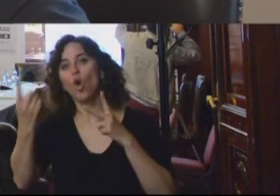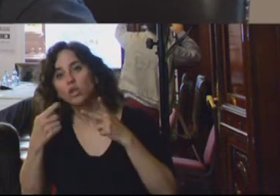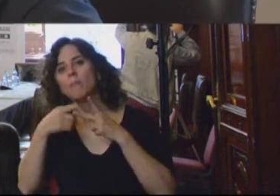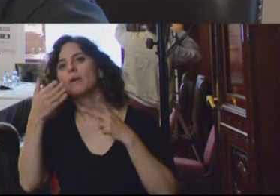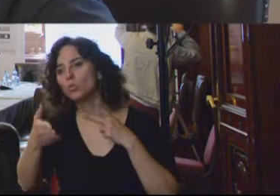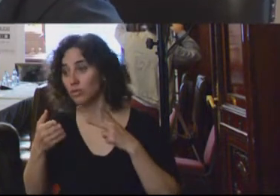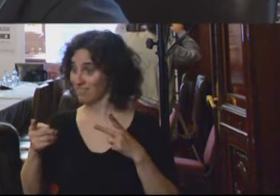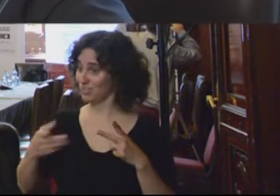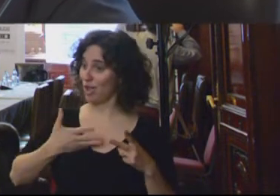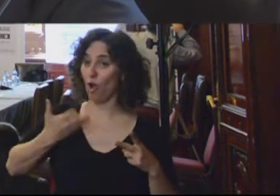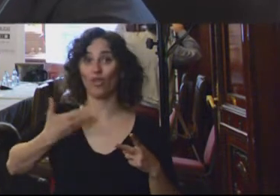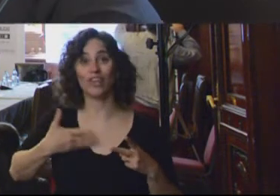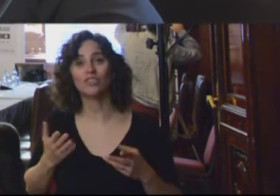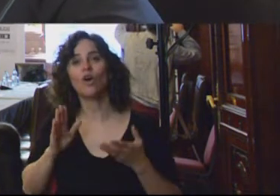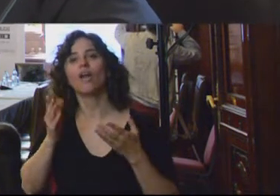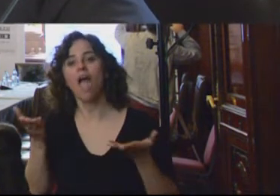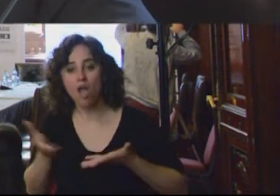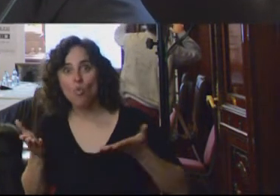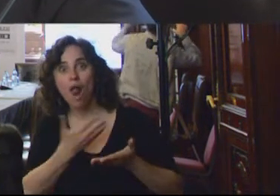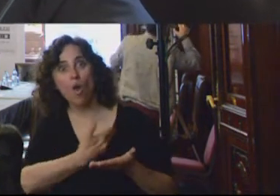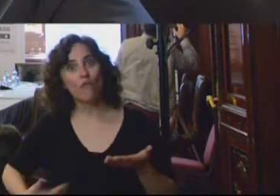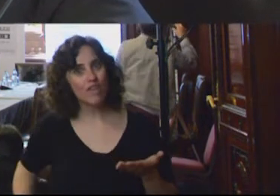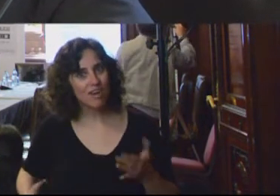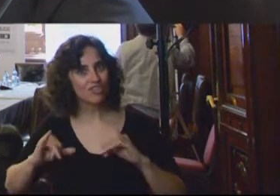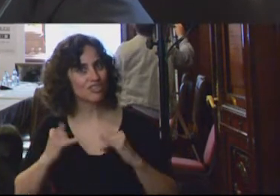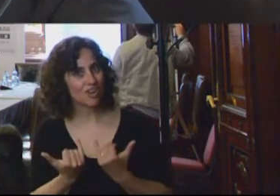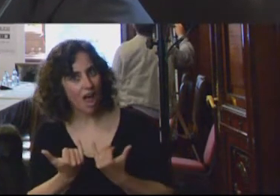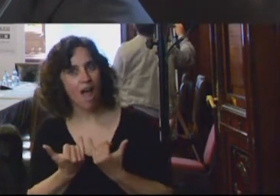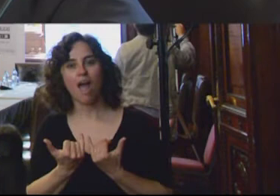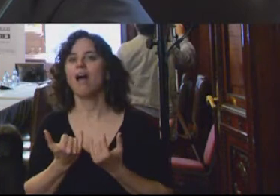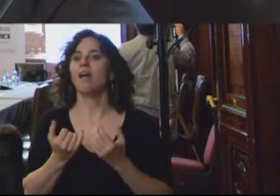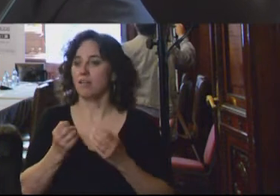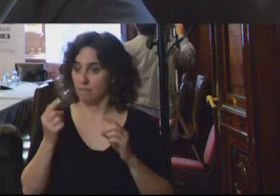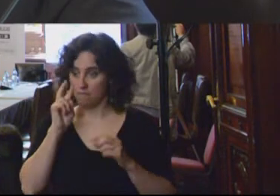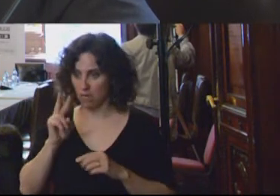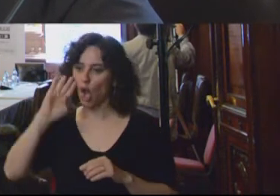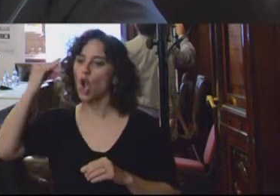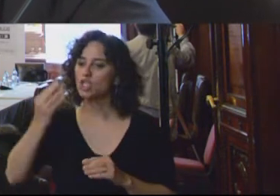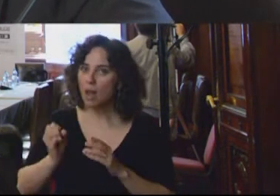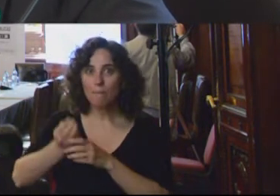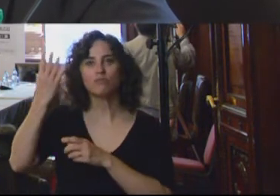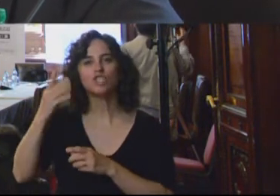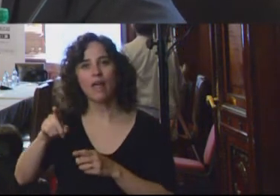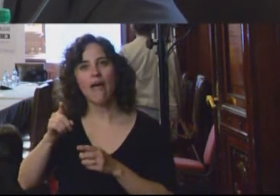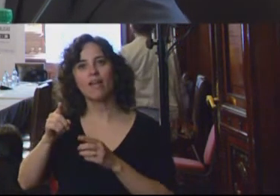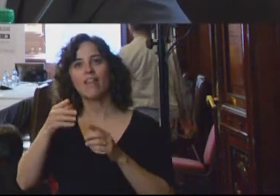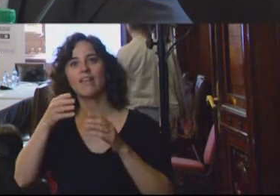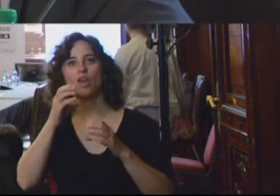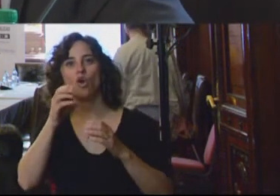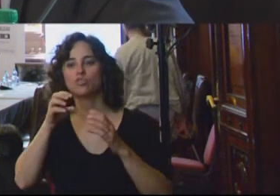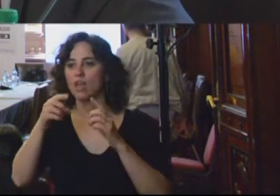nos alegramos de que el actual gobierno haya profesionalizado la gestión de los medios públicos y,